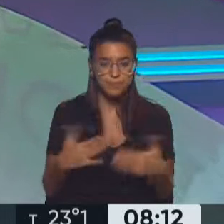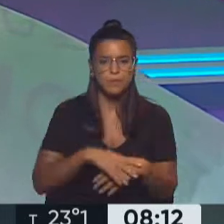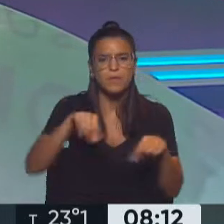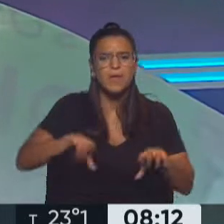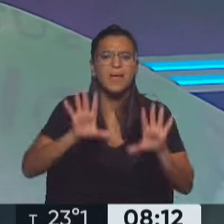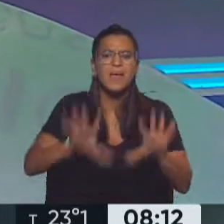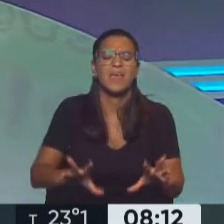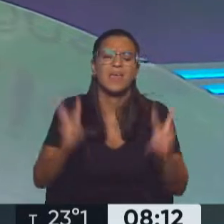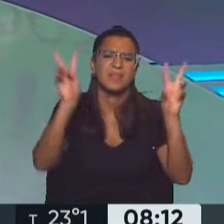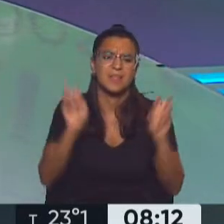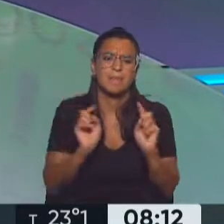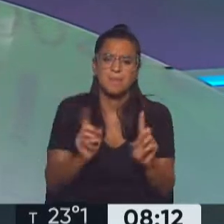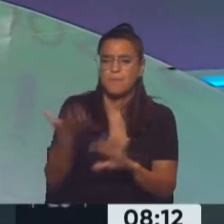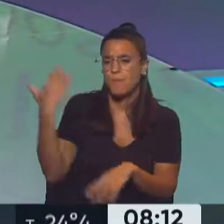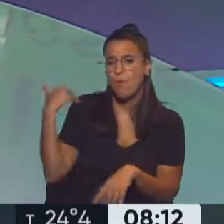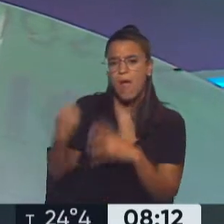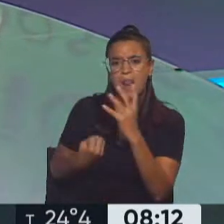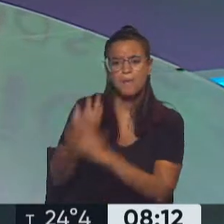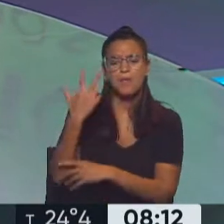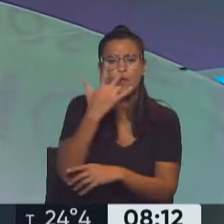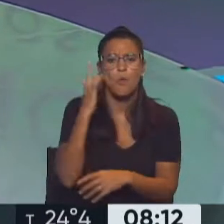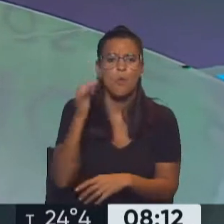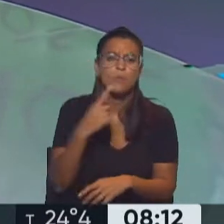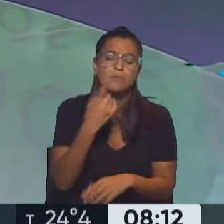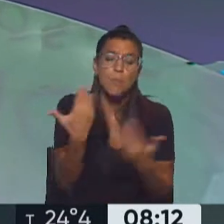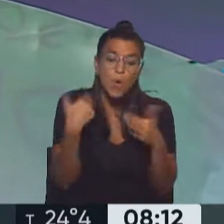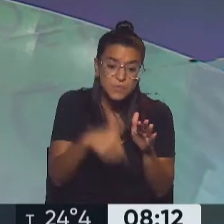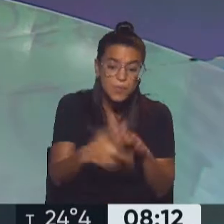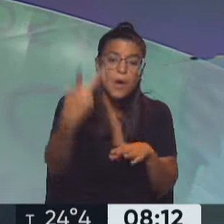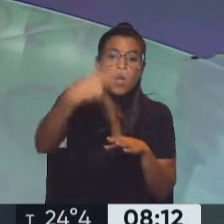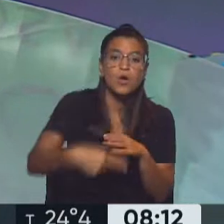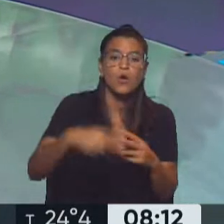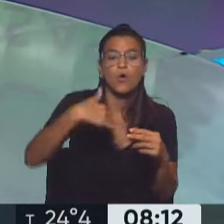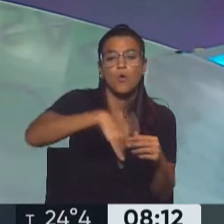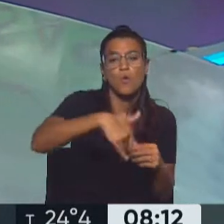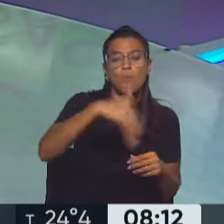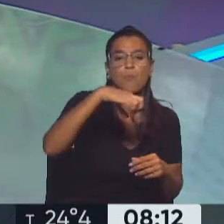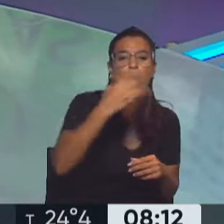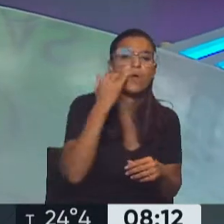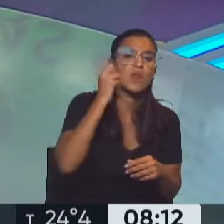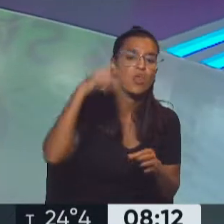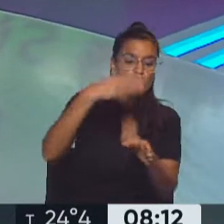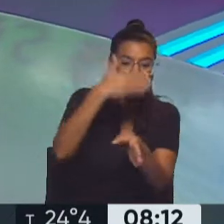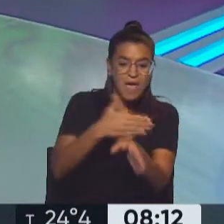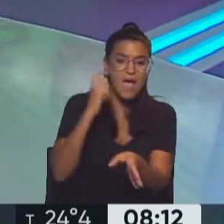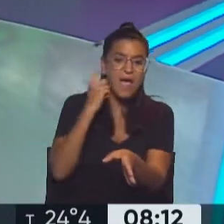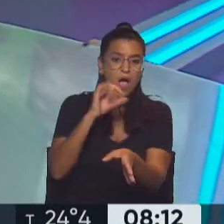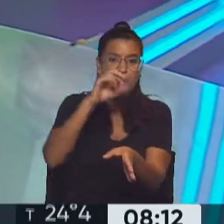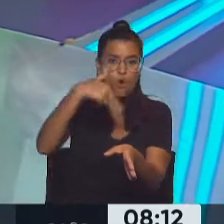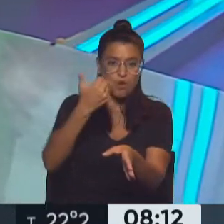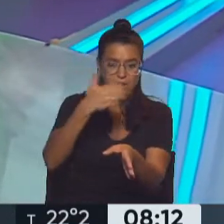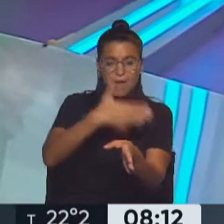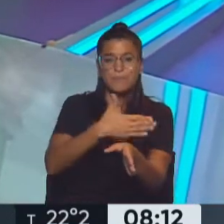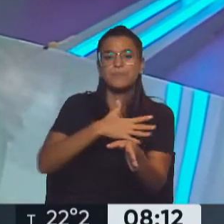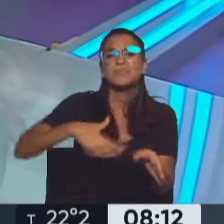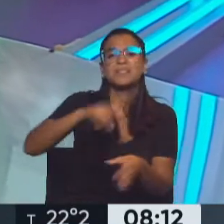Nos quedamos con un tema que nos anticipaba Hugo hoy a la mañana, el posible corte allí en el cruce de Avenida Honorio Pueyrredón y Avenida Gaona en el Cid Campeador,